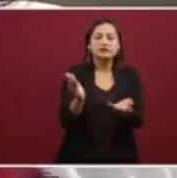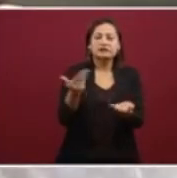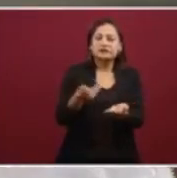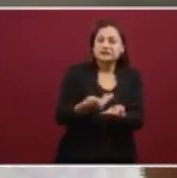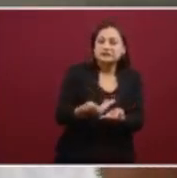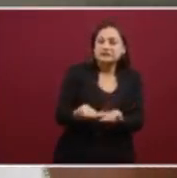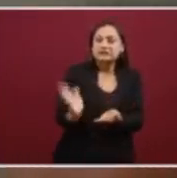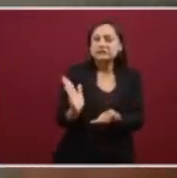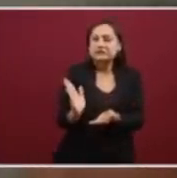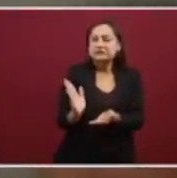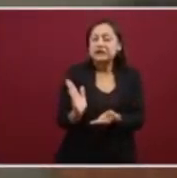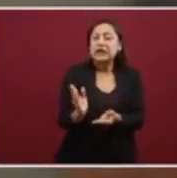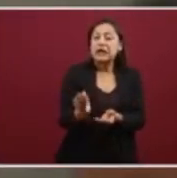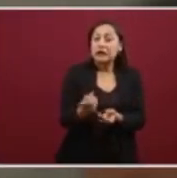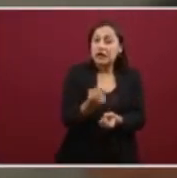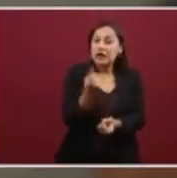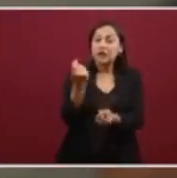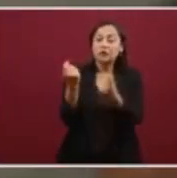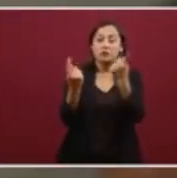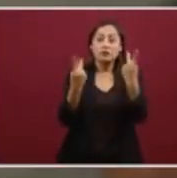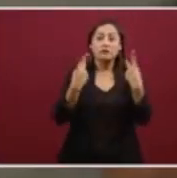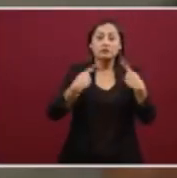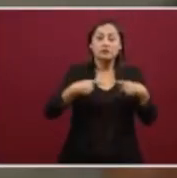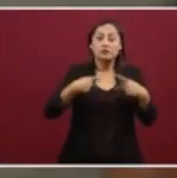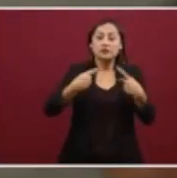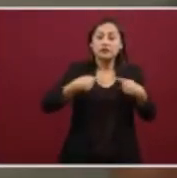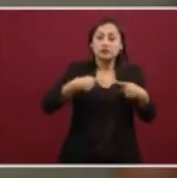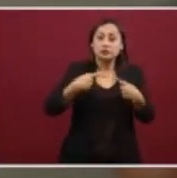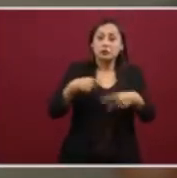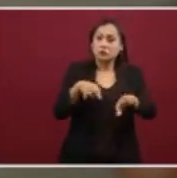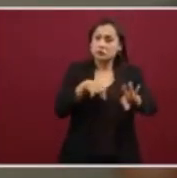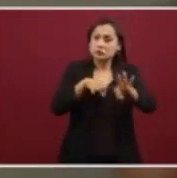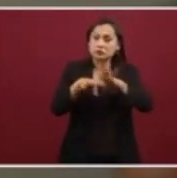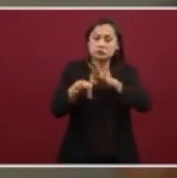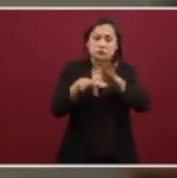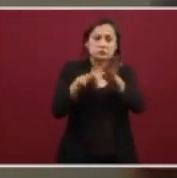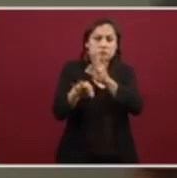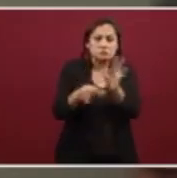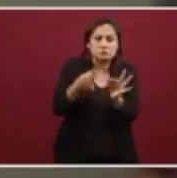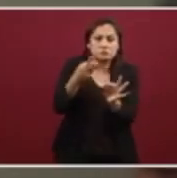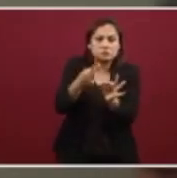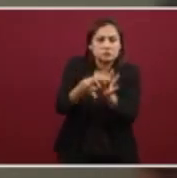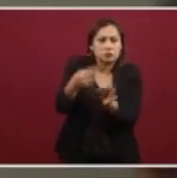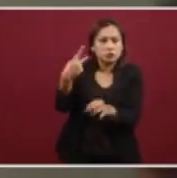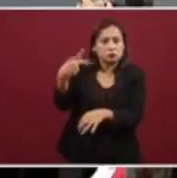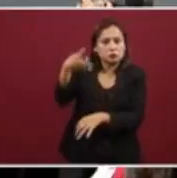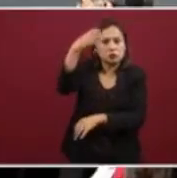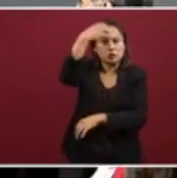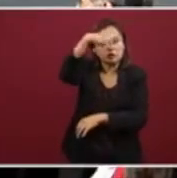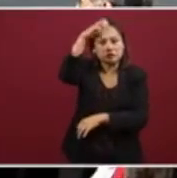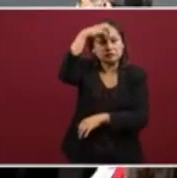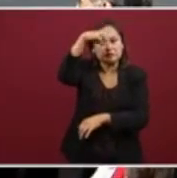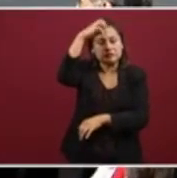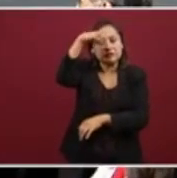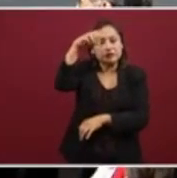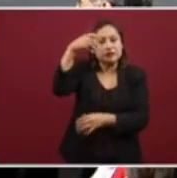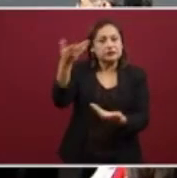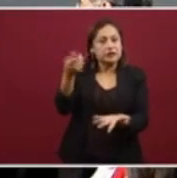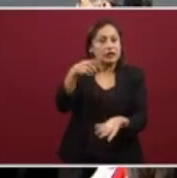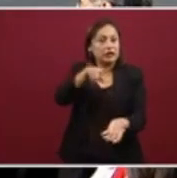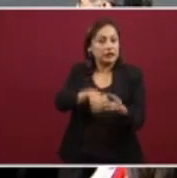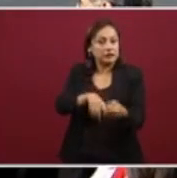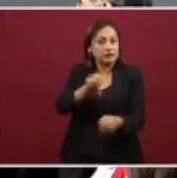la capacidad suficiente necesaria de poder ejercer el trabajo que exige, que requiere el